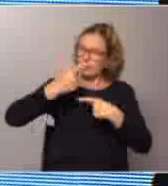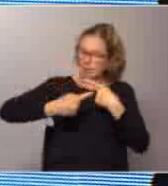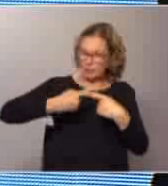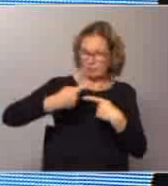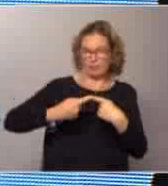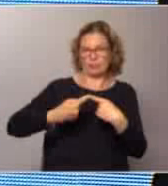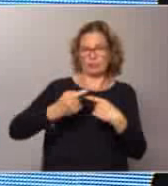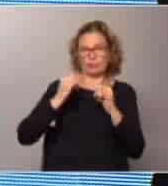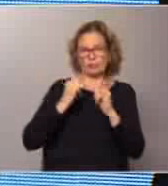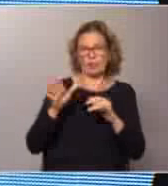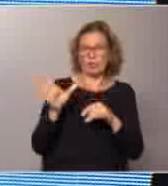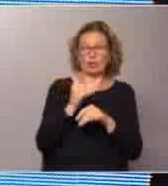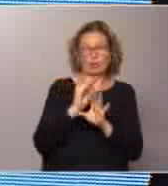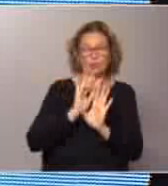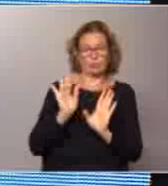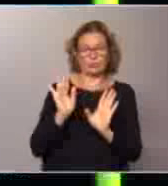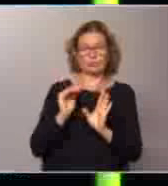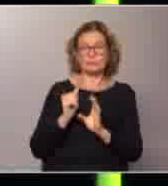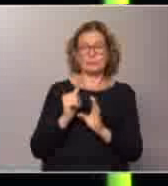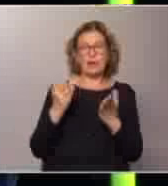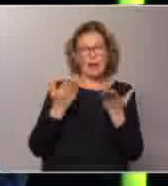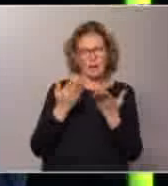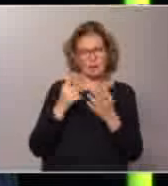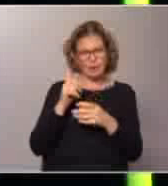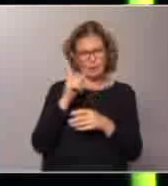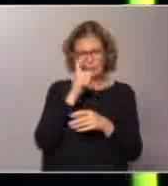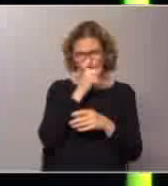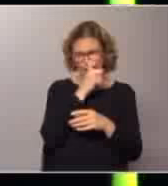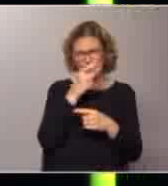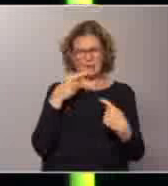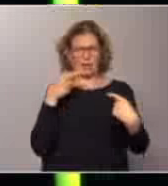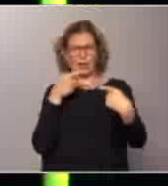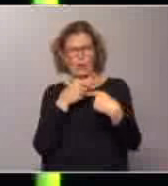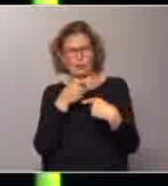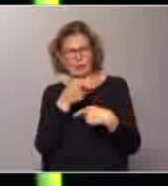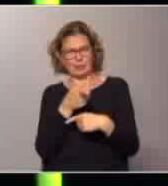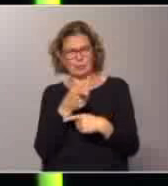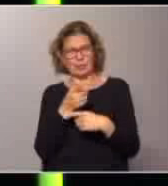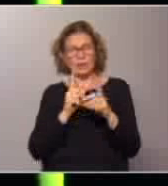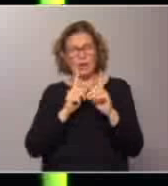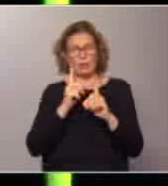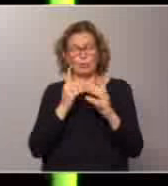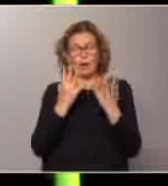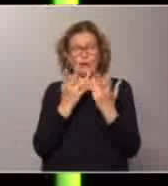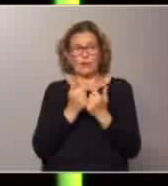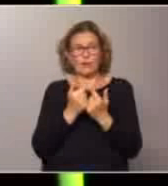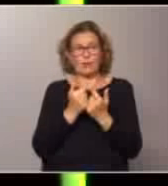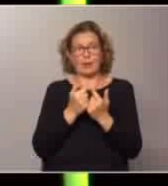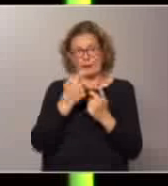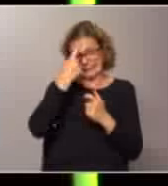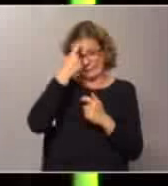de todos nosotros ahora es muy difícil ir contra esto porque de alguna manera la ciencia nos está mostrando